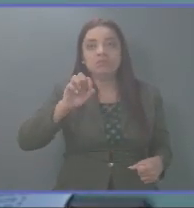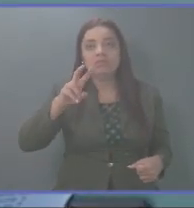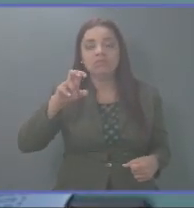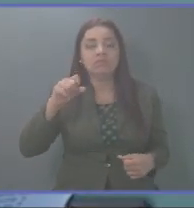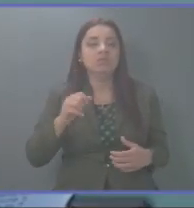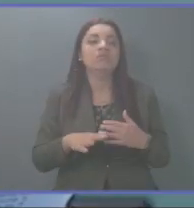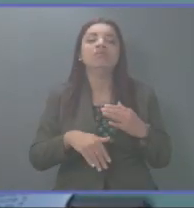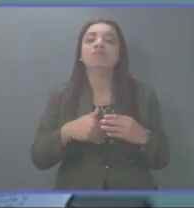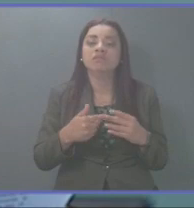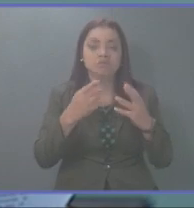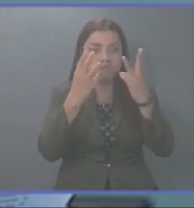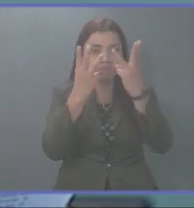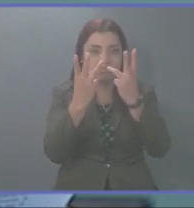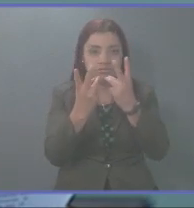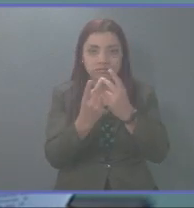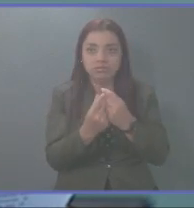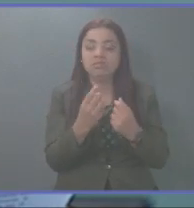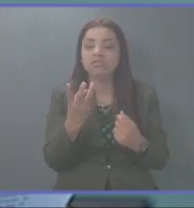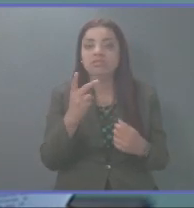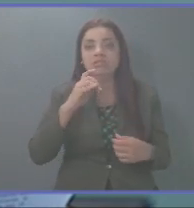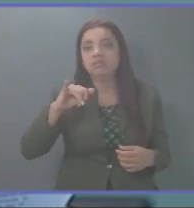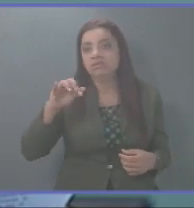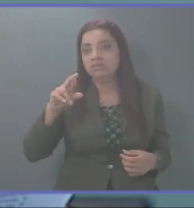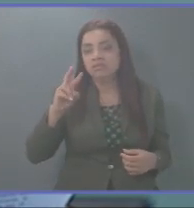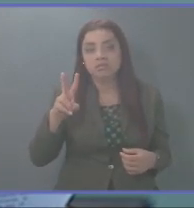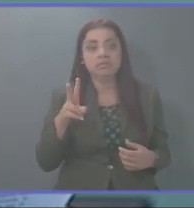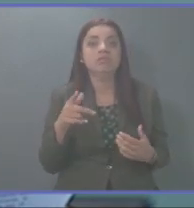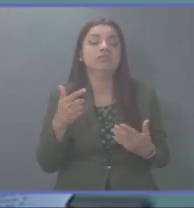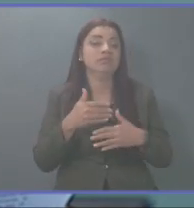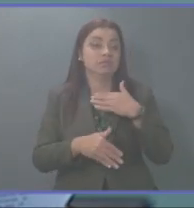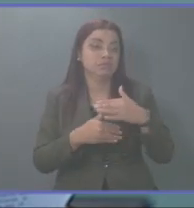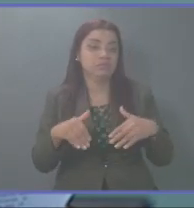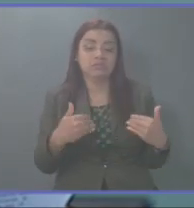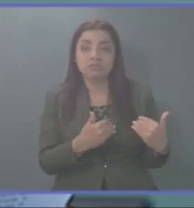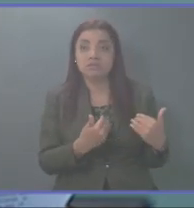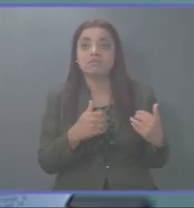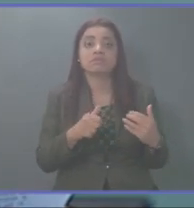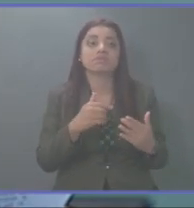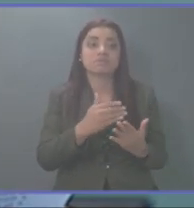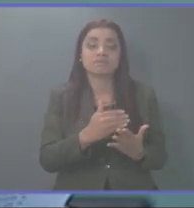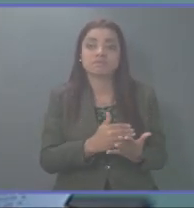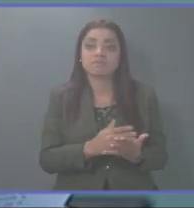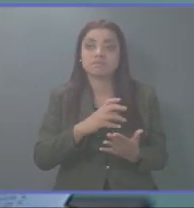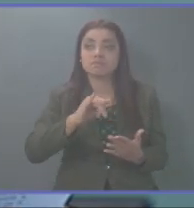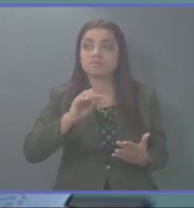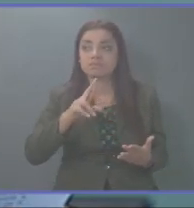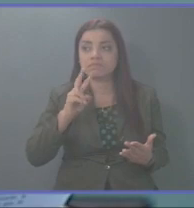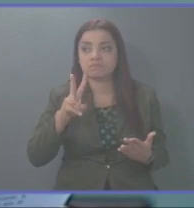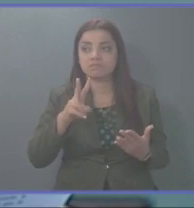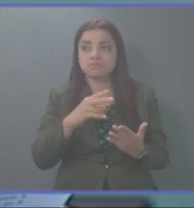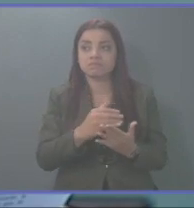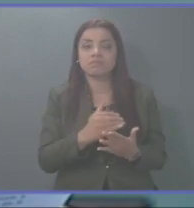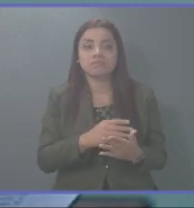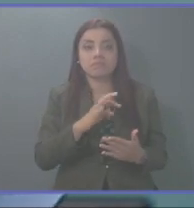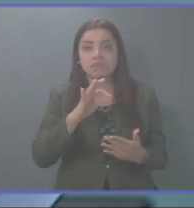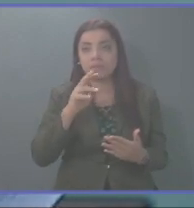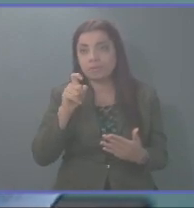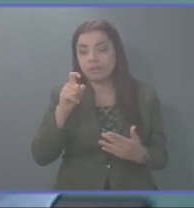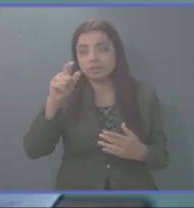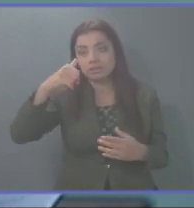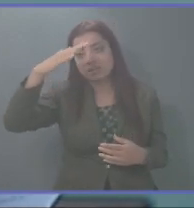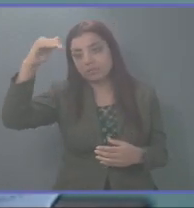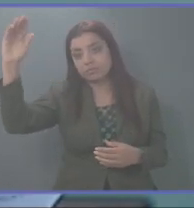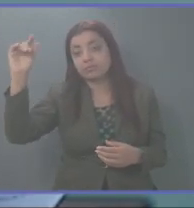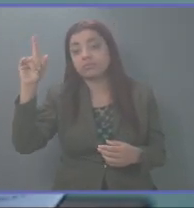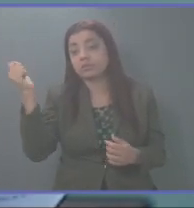y para el escrutinio cuantas juntas receptoras de votos desde el exterior en adelante JRVEX sean necesarias. En